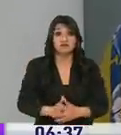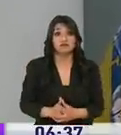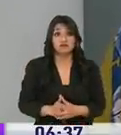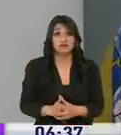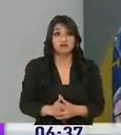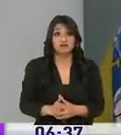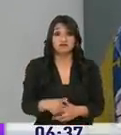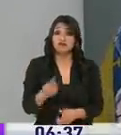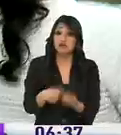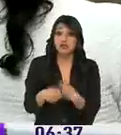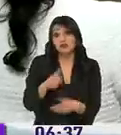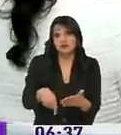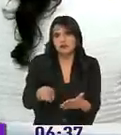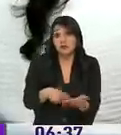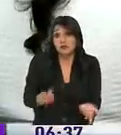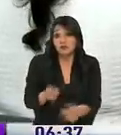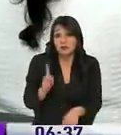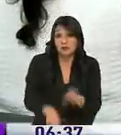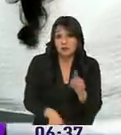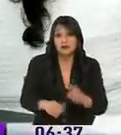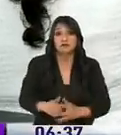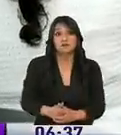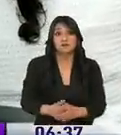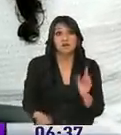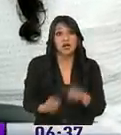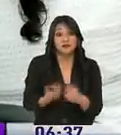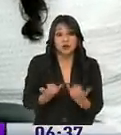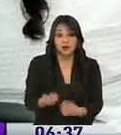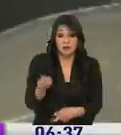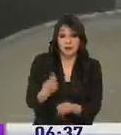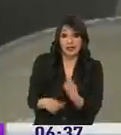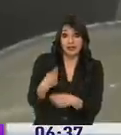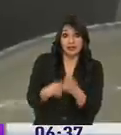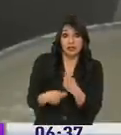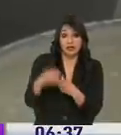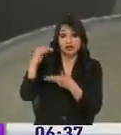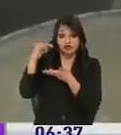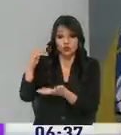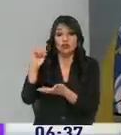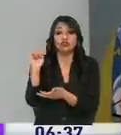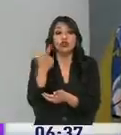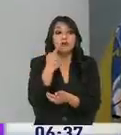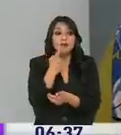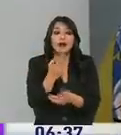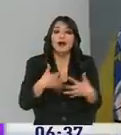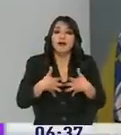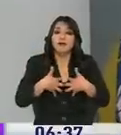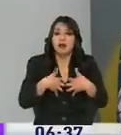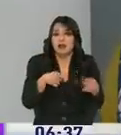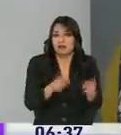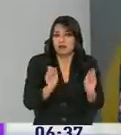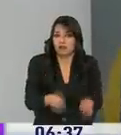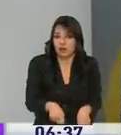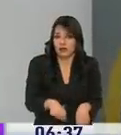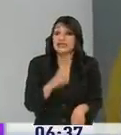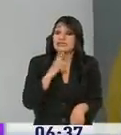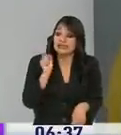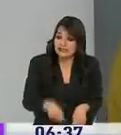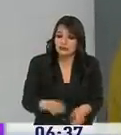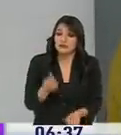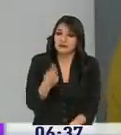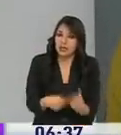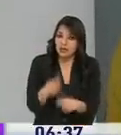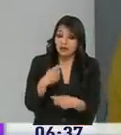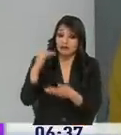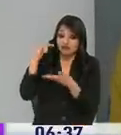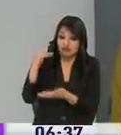no podemos comercializarlo. Por el momento solo se les permite vender el suero para el consumo animal. Nosotros lo que pedimos es que se permita comercializar el